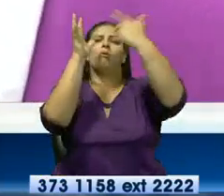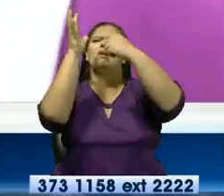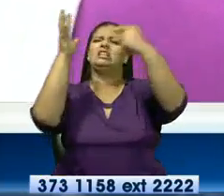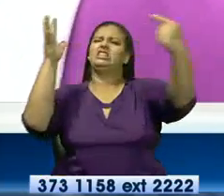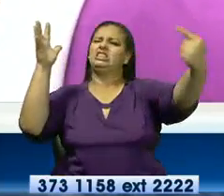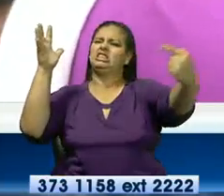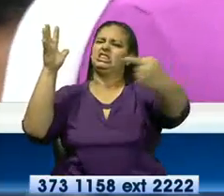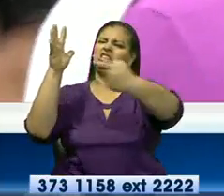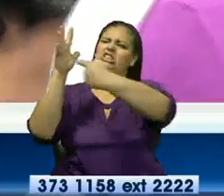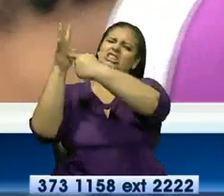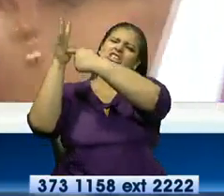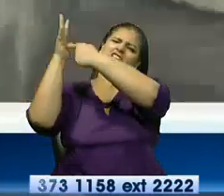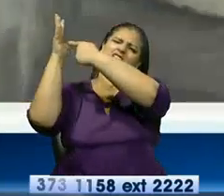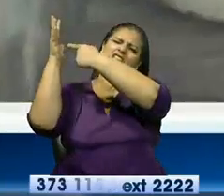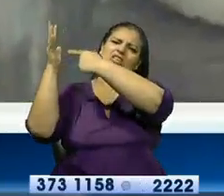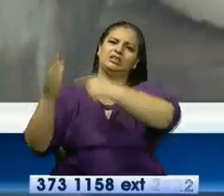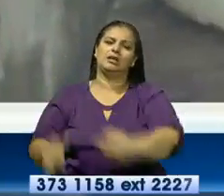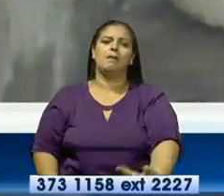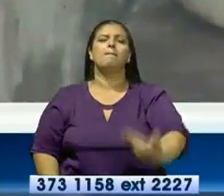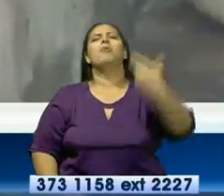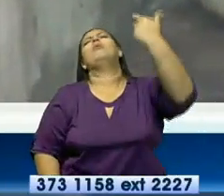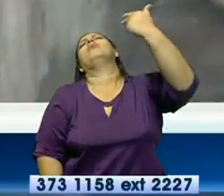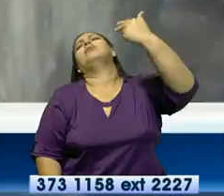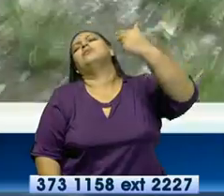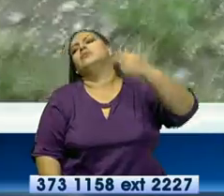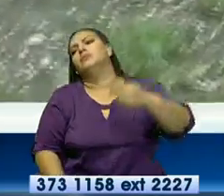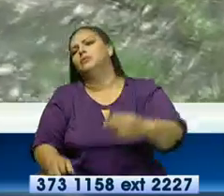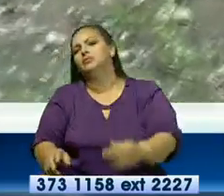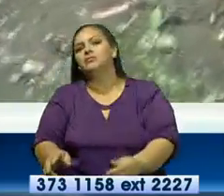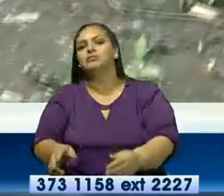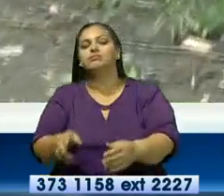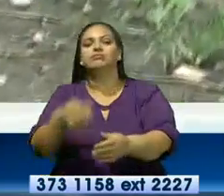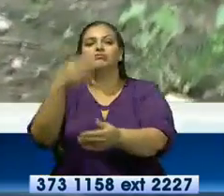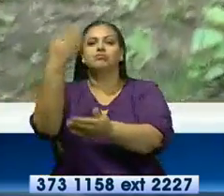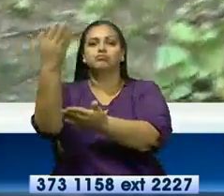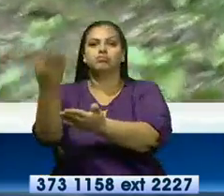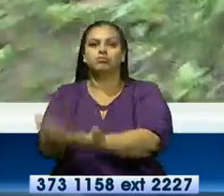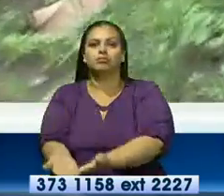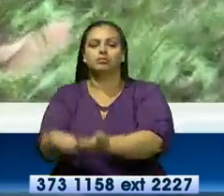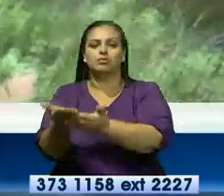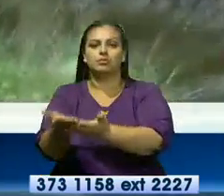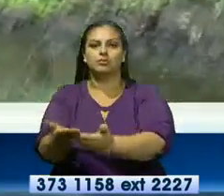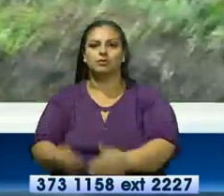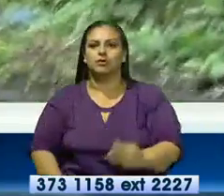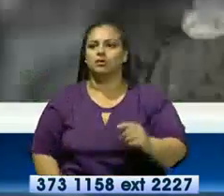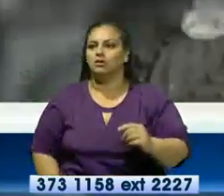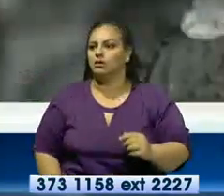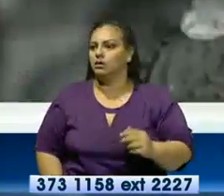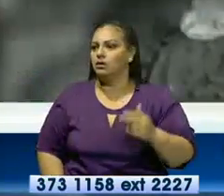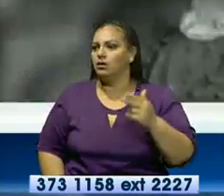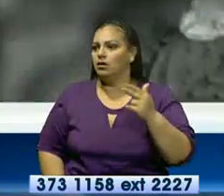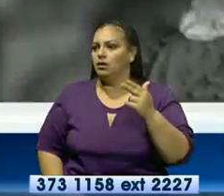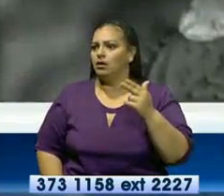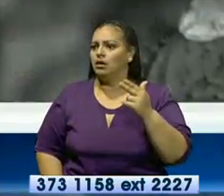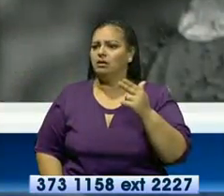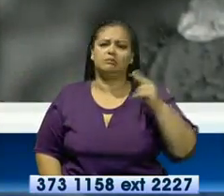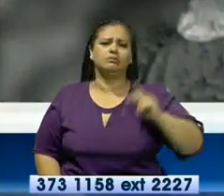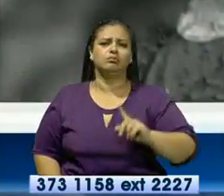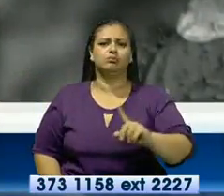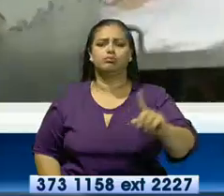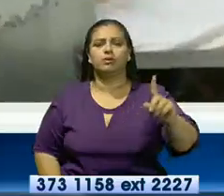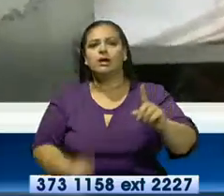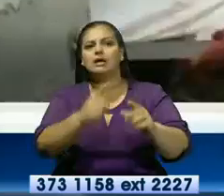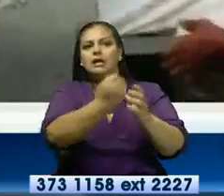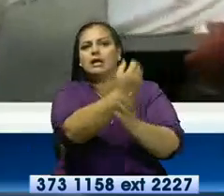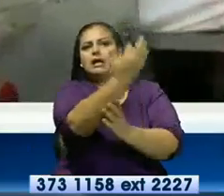¿Pedía ayuda? No, no decía nada. Ella no. Al verla en el piso sangrando, el hombre huyó hacia una huerta de cacao, donde con la misma arma se